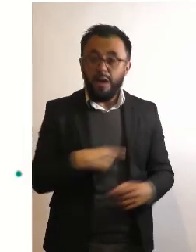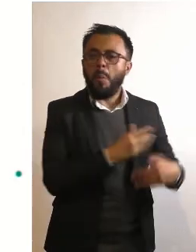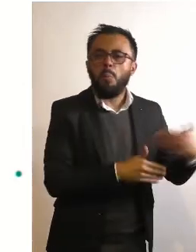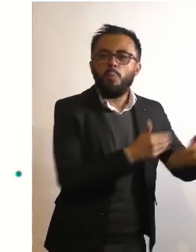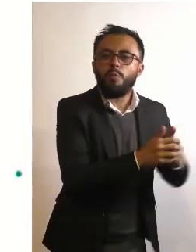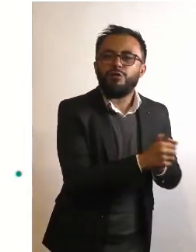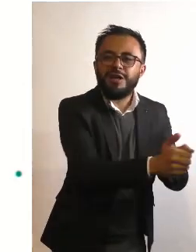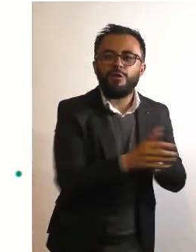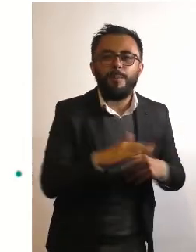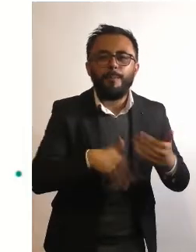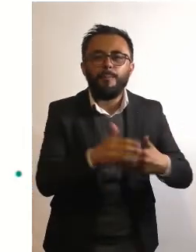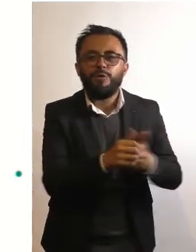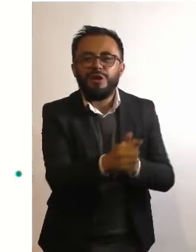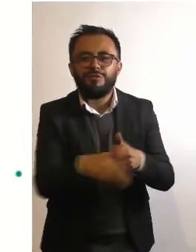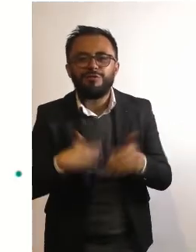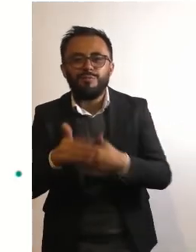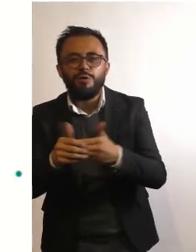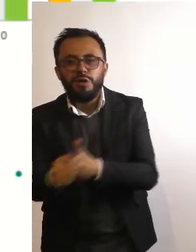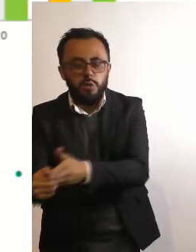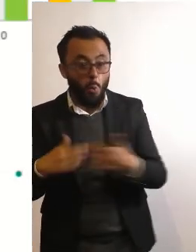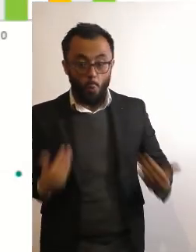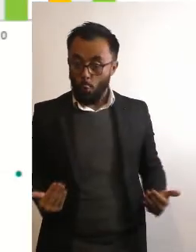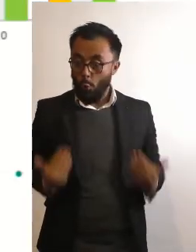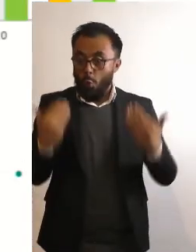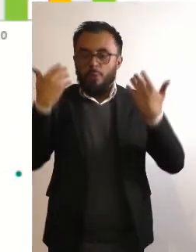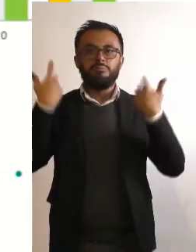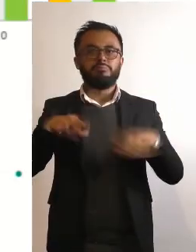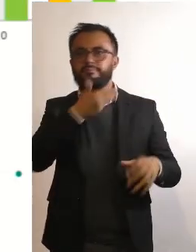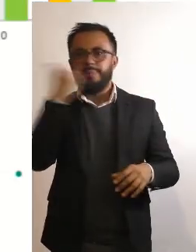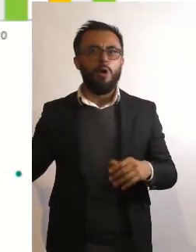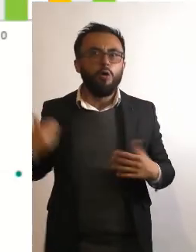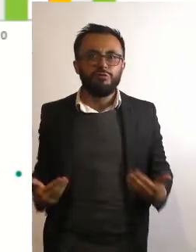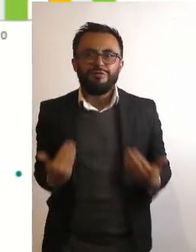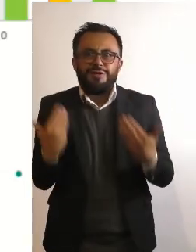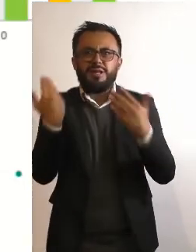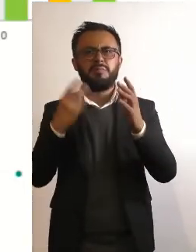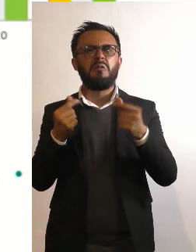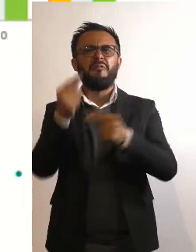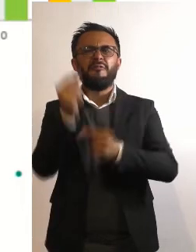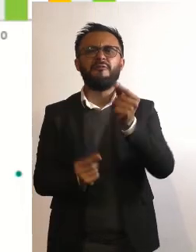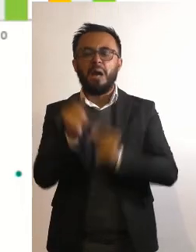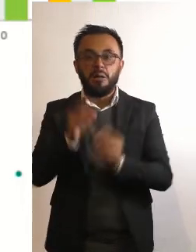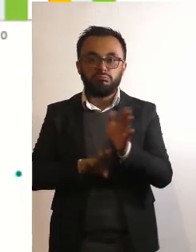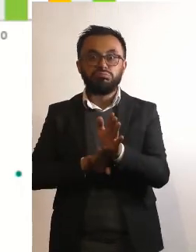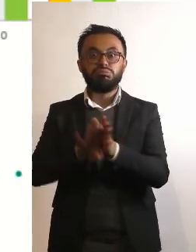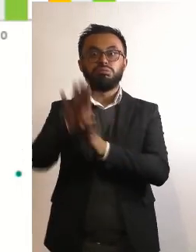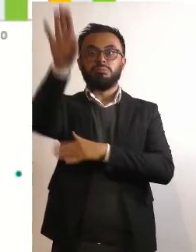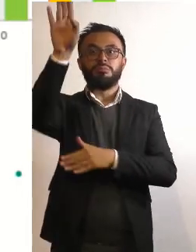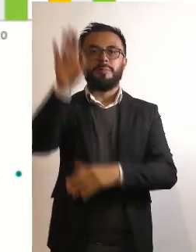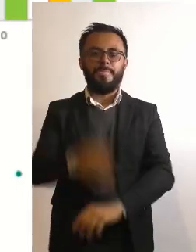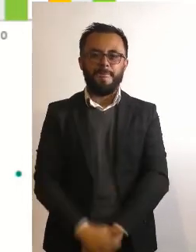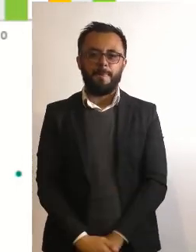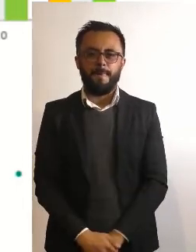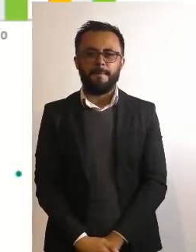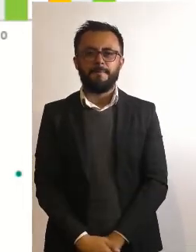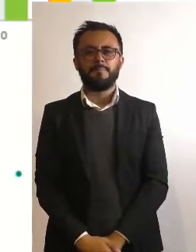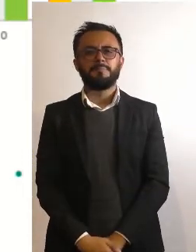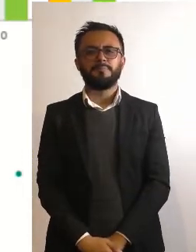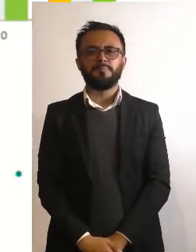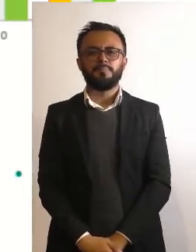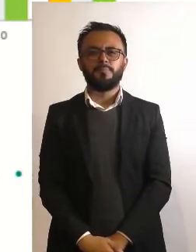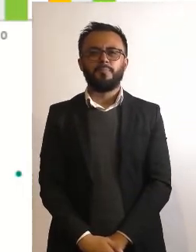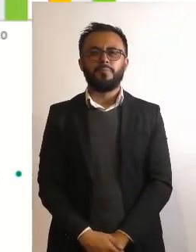los temas financieros. Siguiente. pues tenemos el lugar